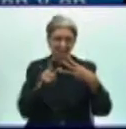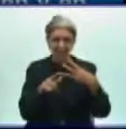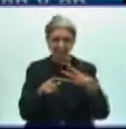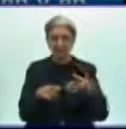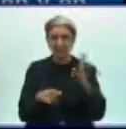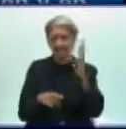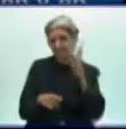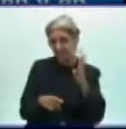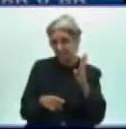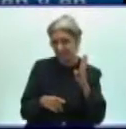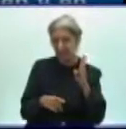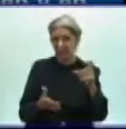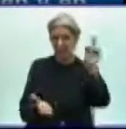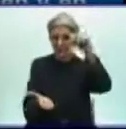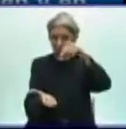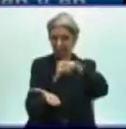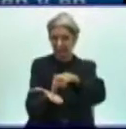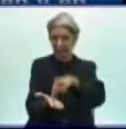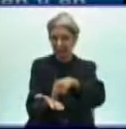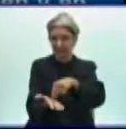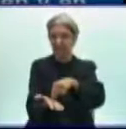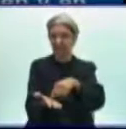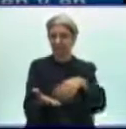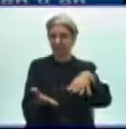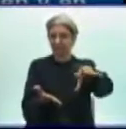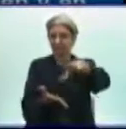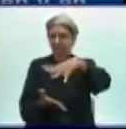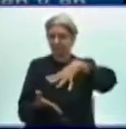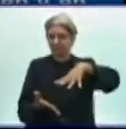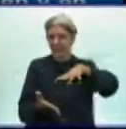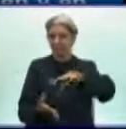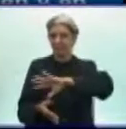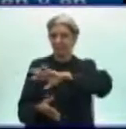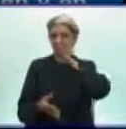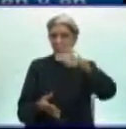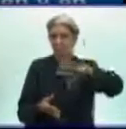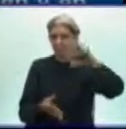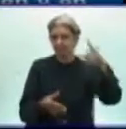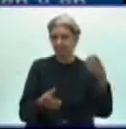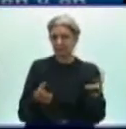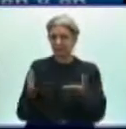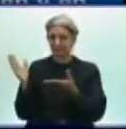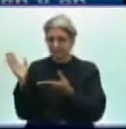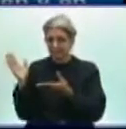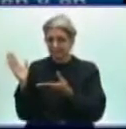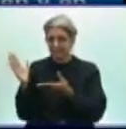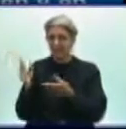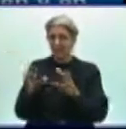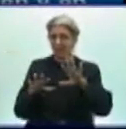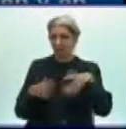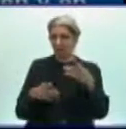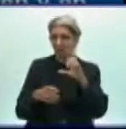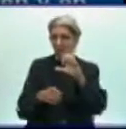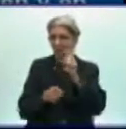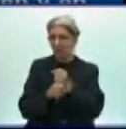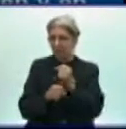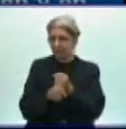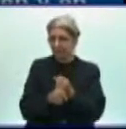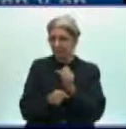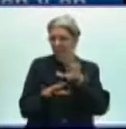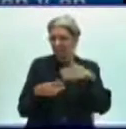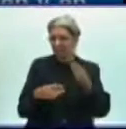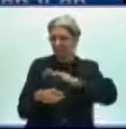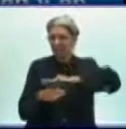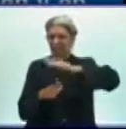B: localiza los montes Elbrus y Mont Blanc. Indica en tu cuaderno qué altura tienen y en qué